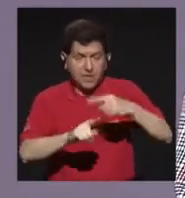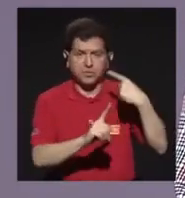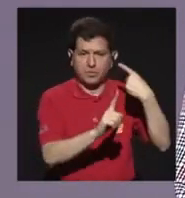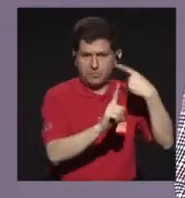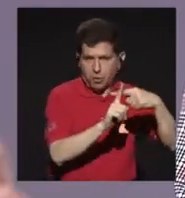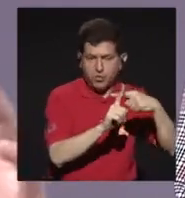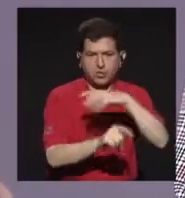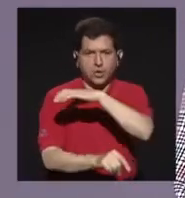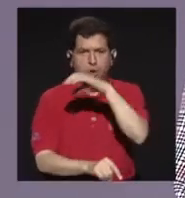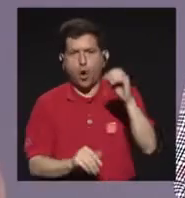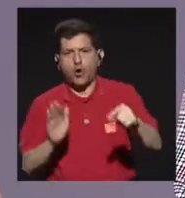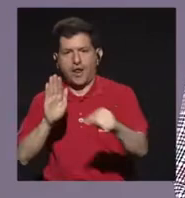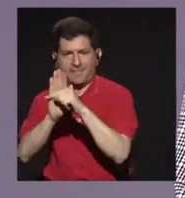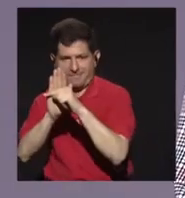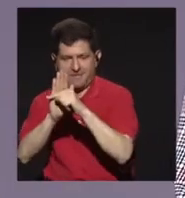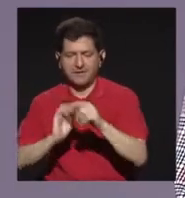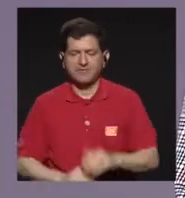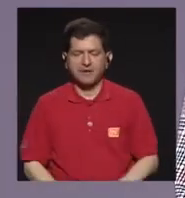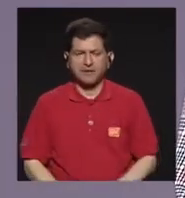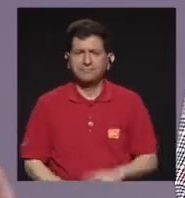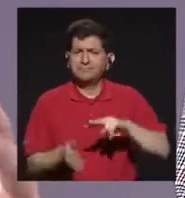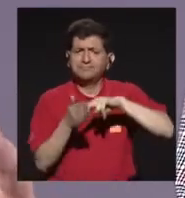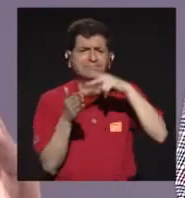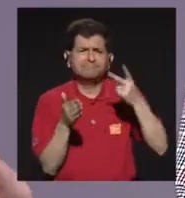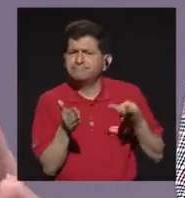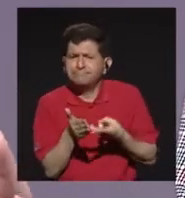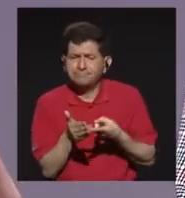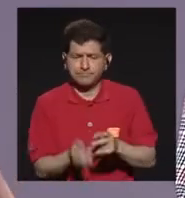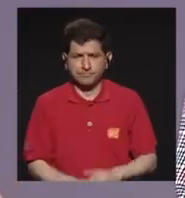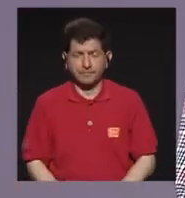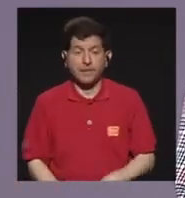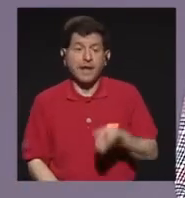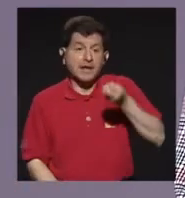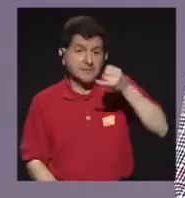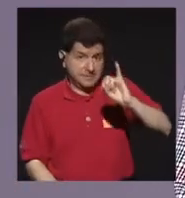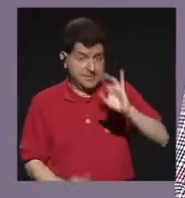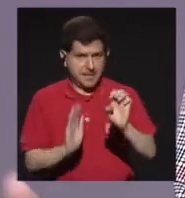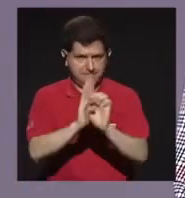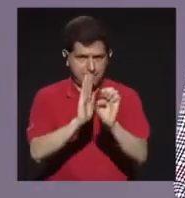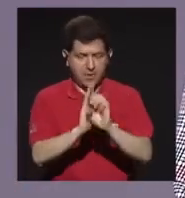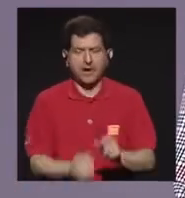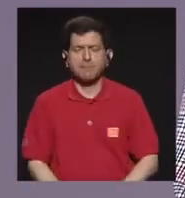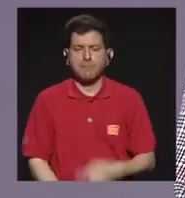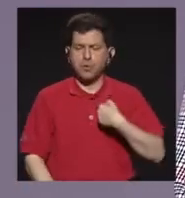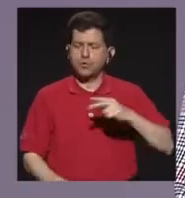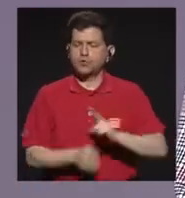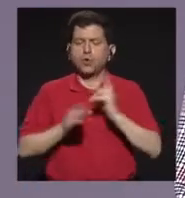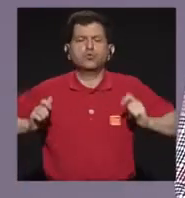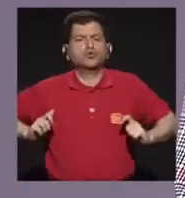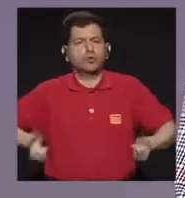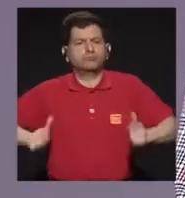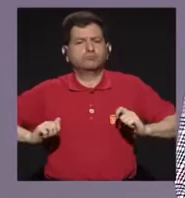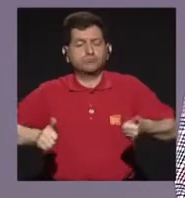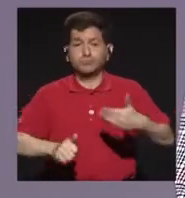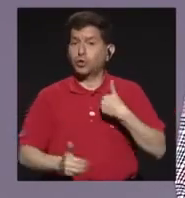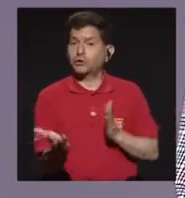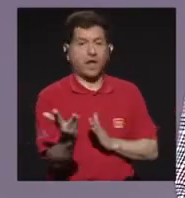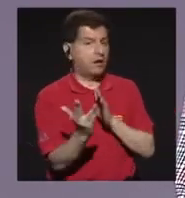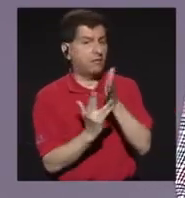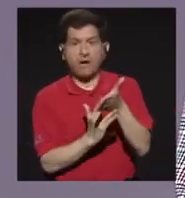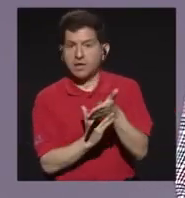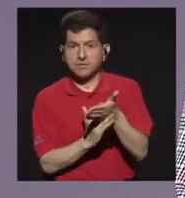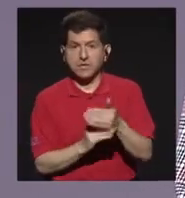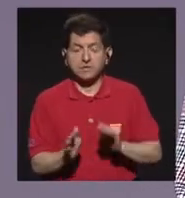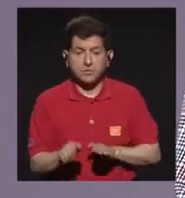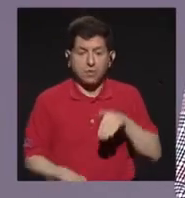positiva o negativa, digamos, en el sentido de que si, por ejemplo, como usuaria de silla de ruedas, yo no tuviera acceso a